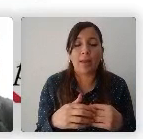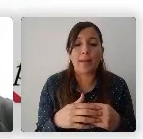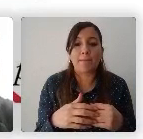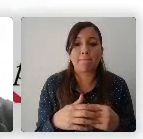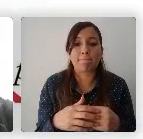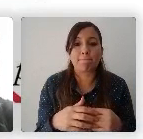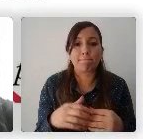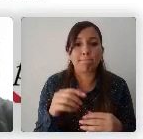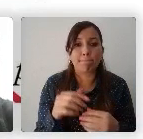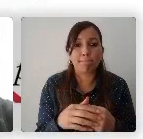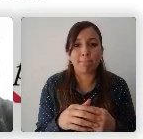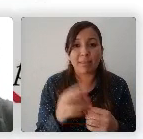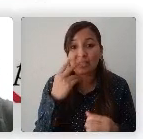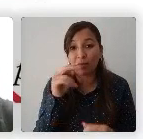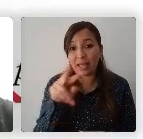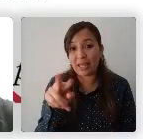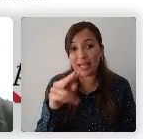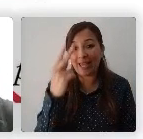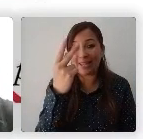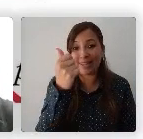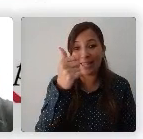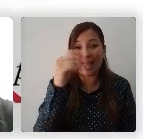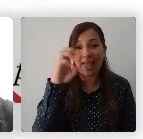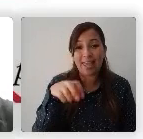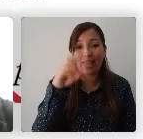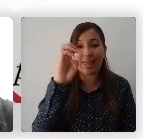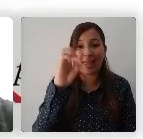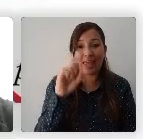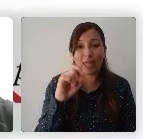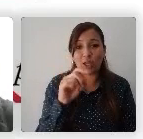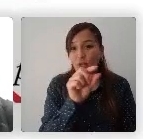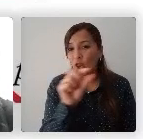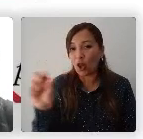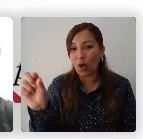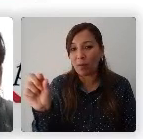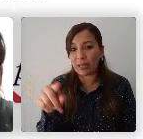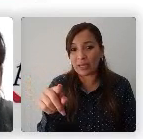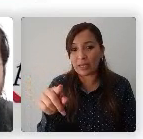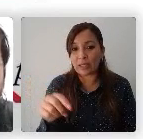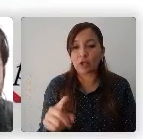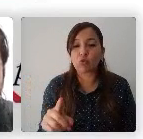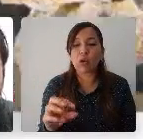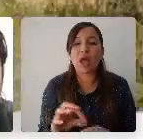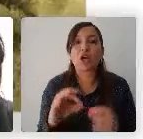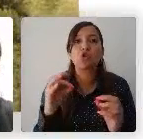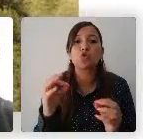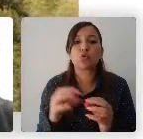encuentran únicamente a 15 minutos de Chivay, que es el pueblo, la ciudad soporte principal en el Valle del